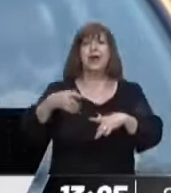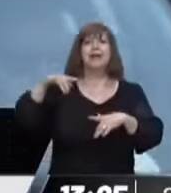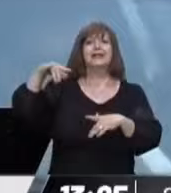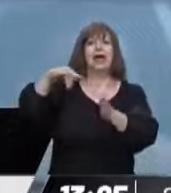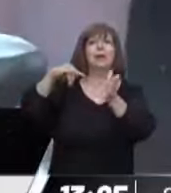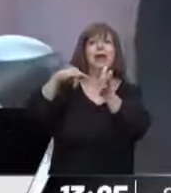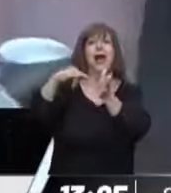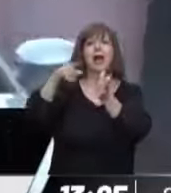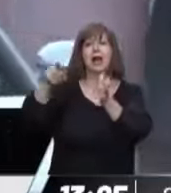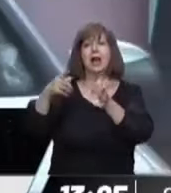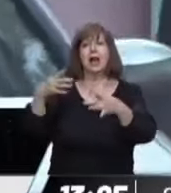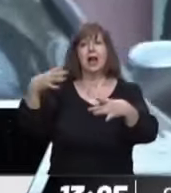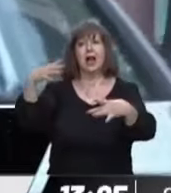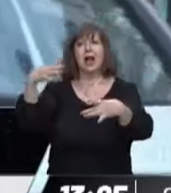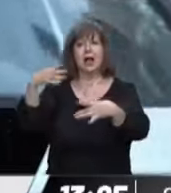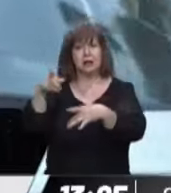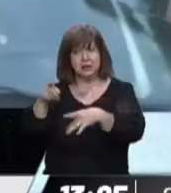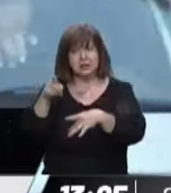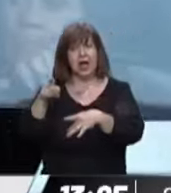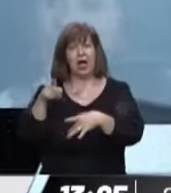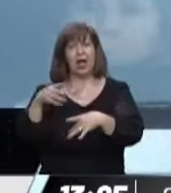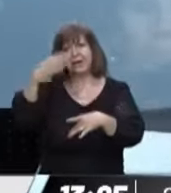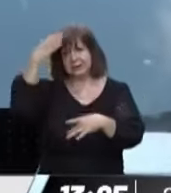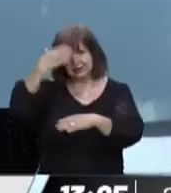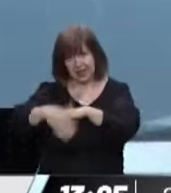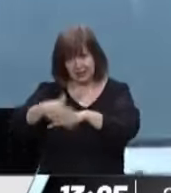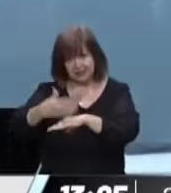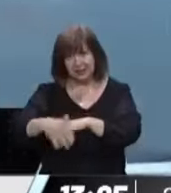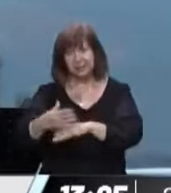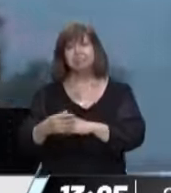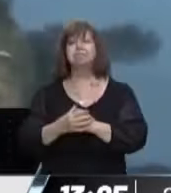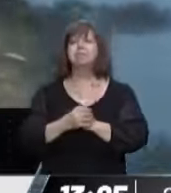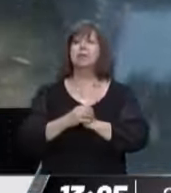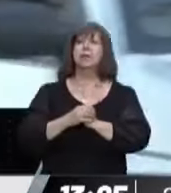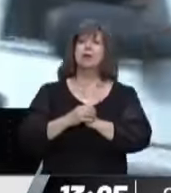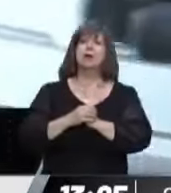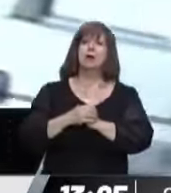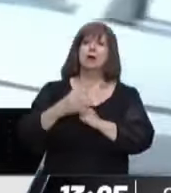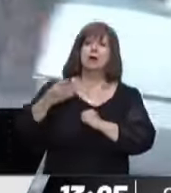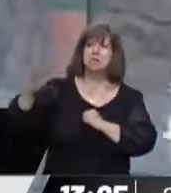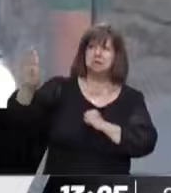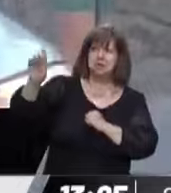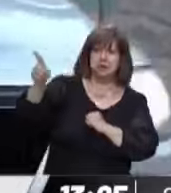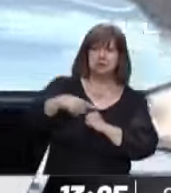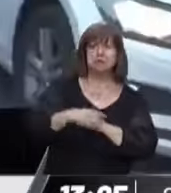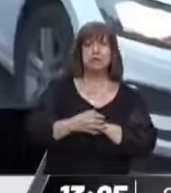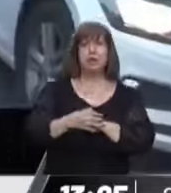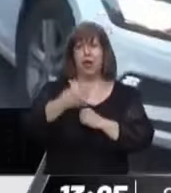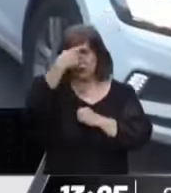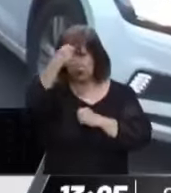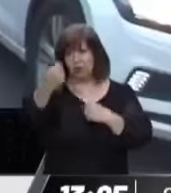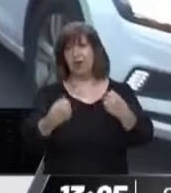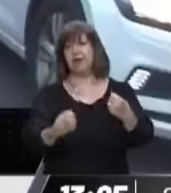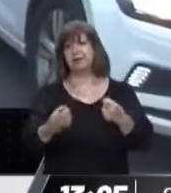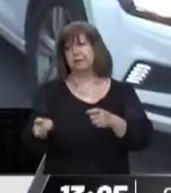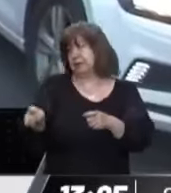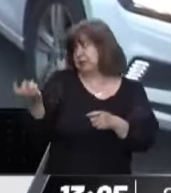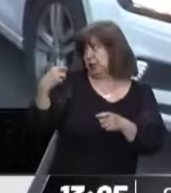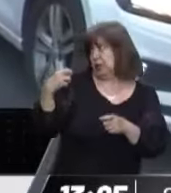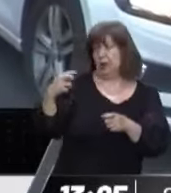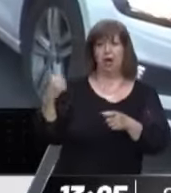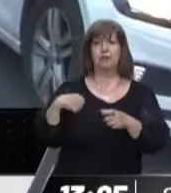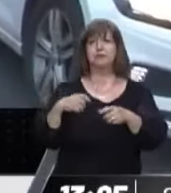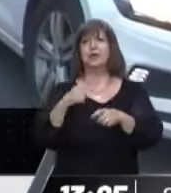él tenía todavía las esposas colocadas. Si bien se tapó los grilletes con una prenda, el conductor del taxi que